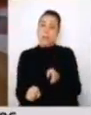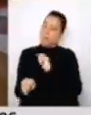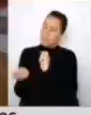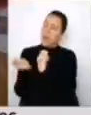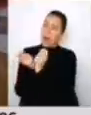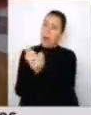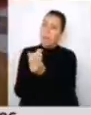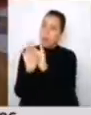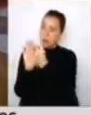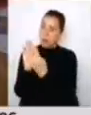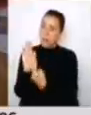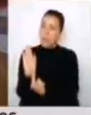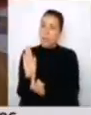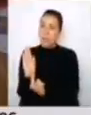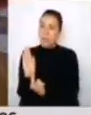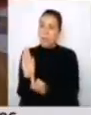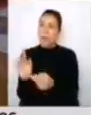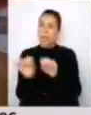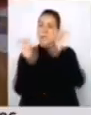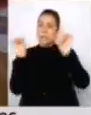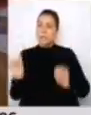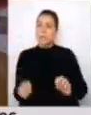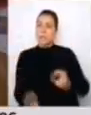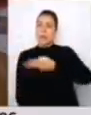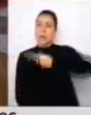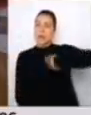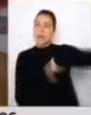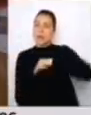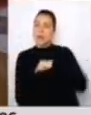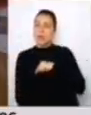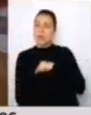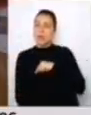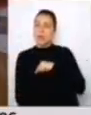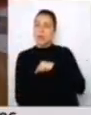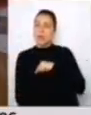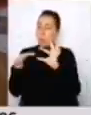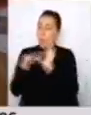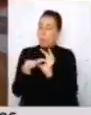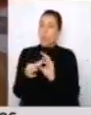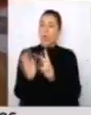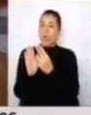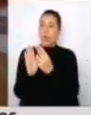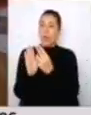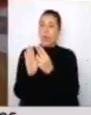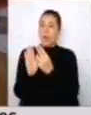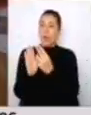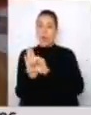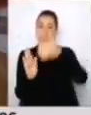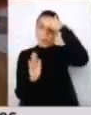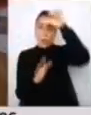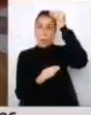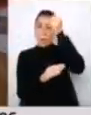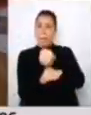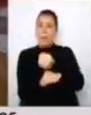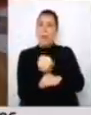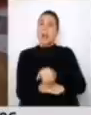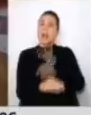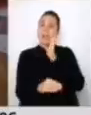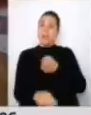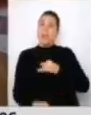sistema donde nosotros de la mano de la reforma del código penal vamos a tener que seguir corrigiendo